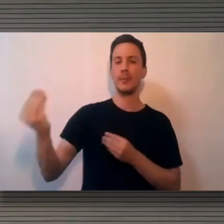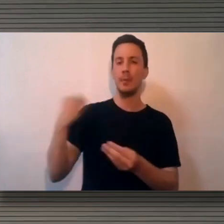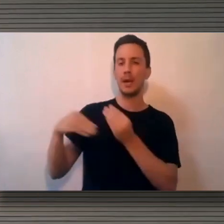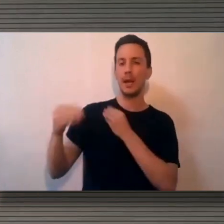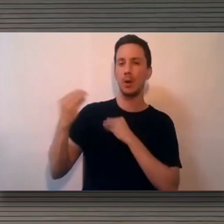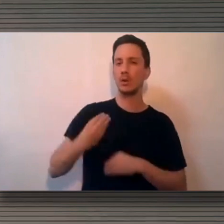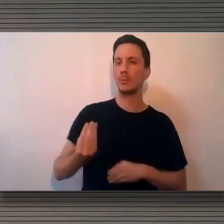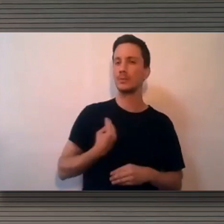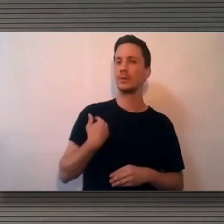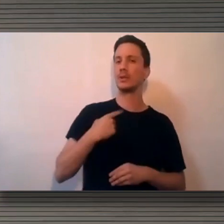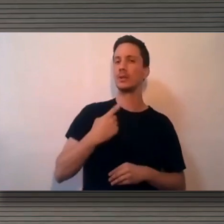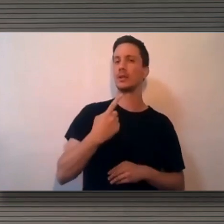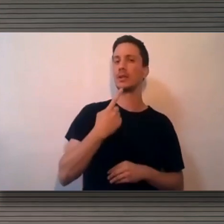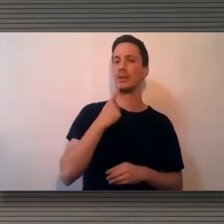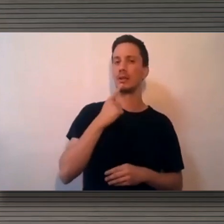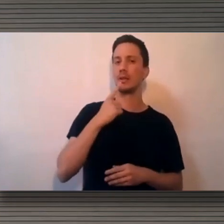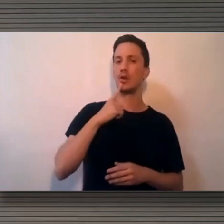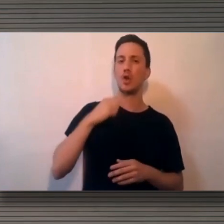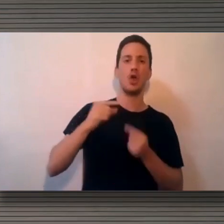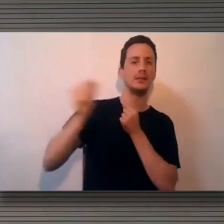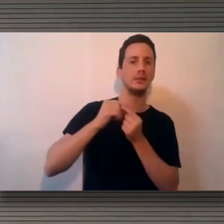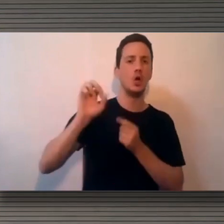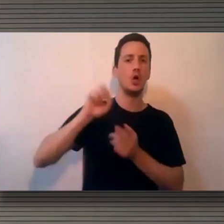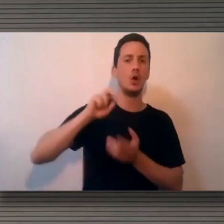Es justo. Ahora es online.